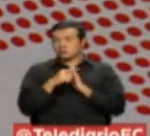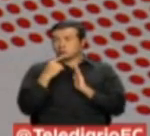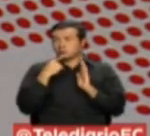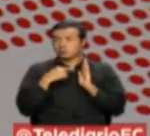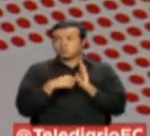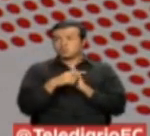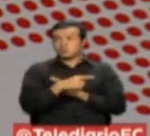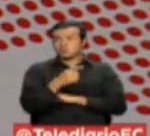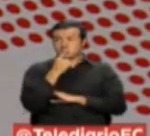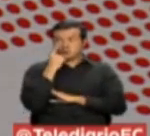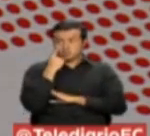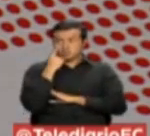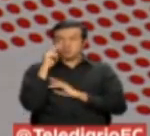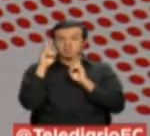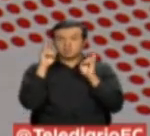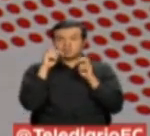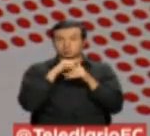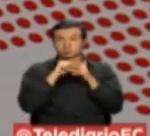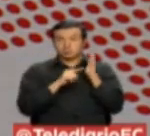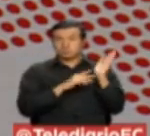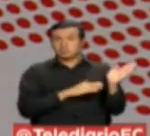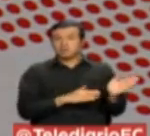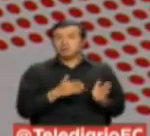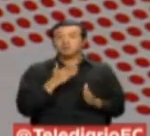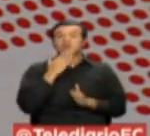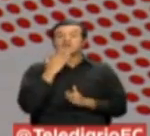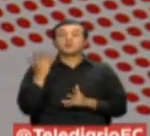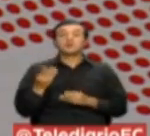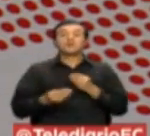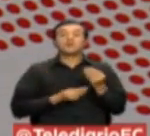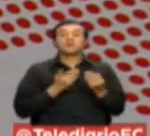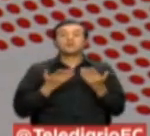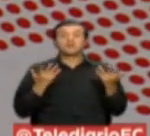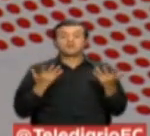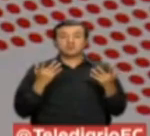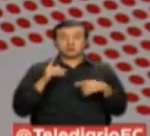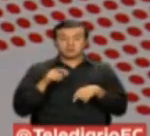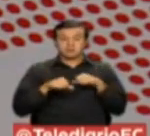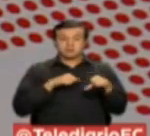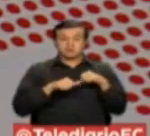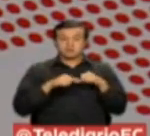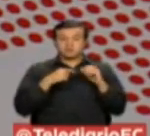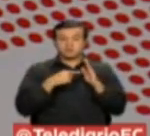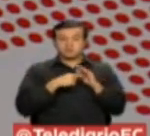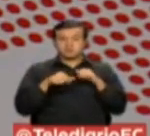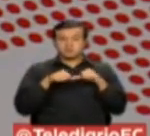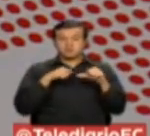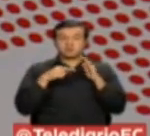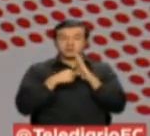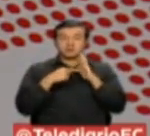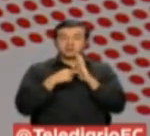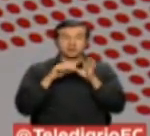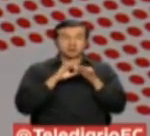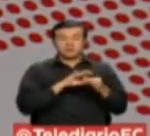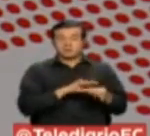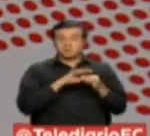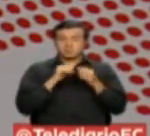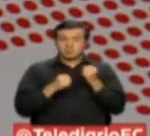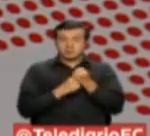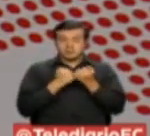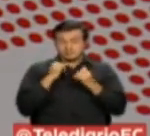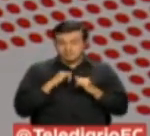más por asuntos fiscales, ha sido que las administraciones tributarias se cooperen